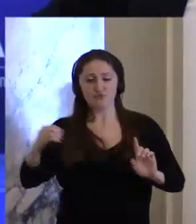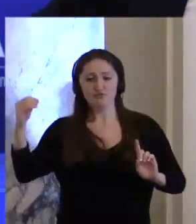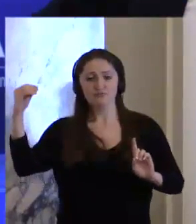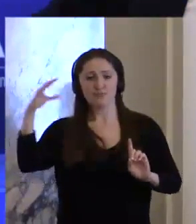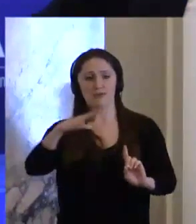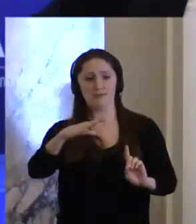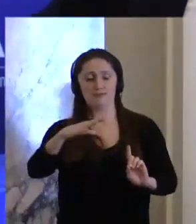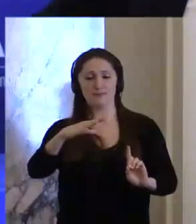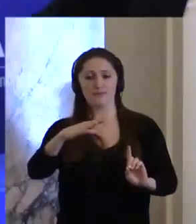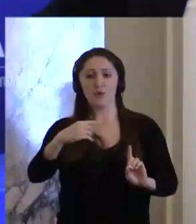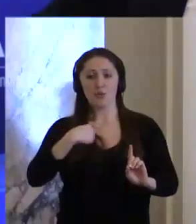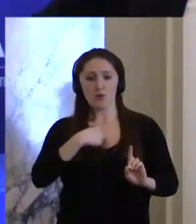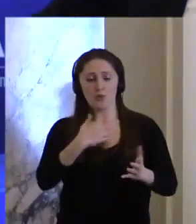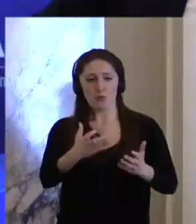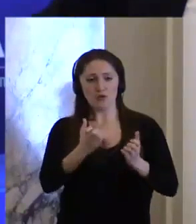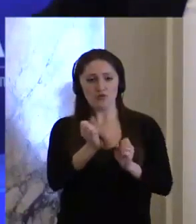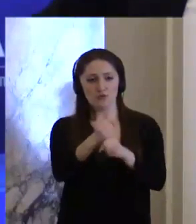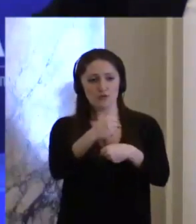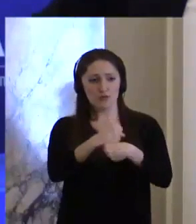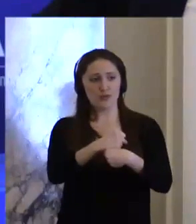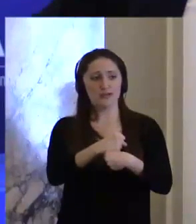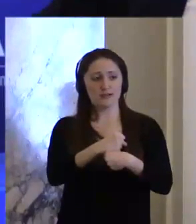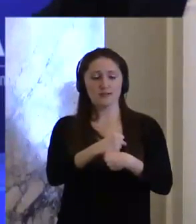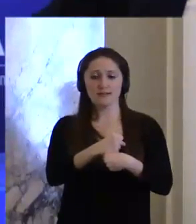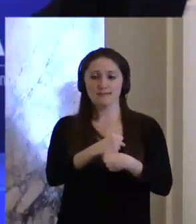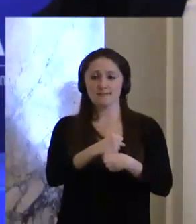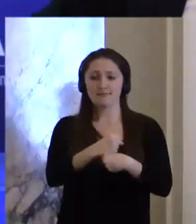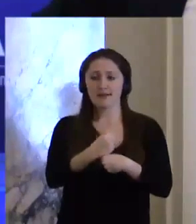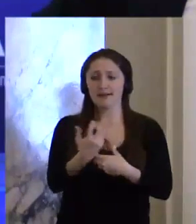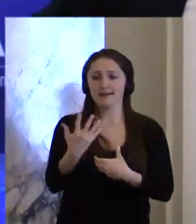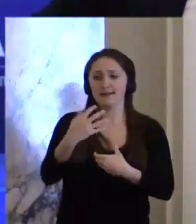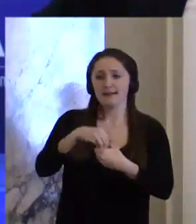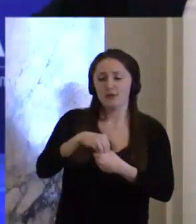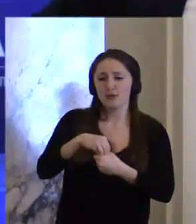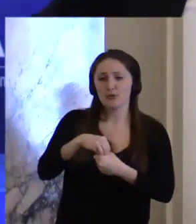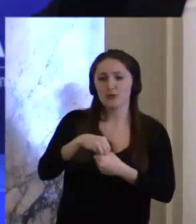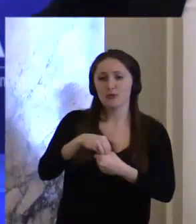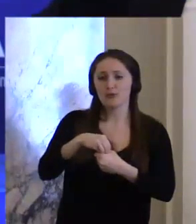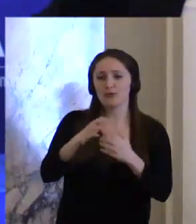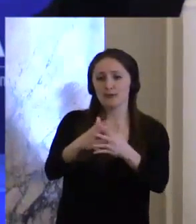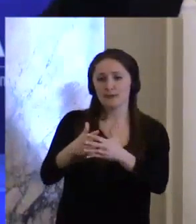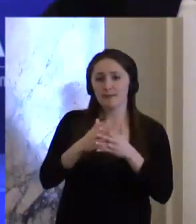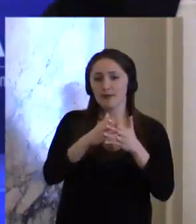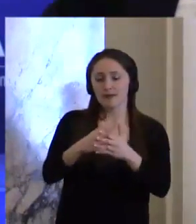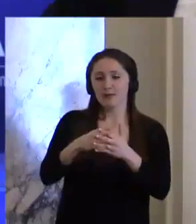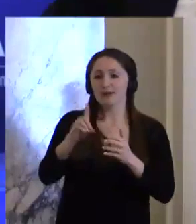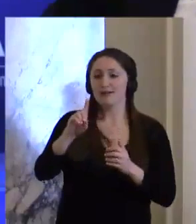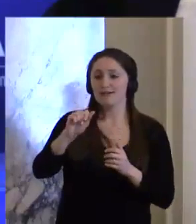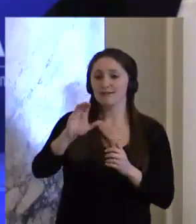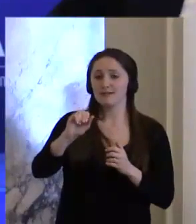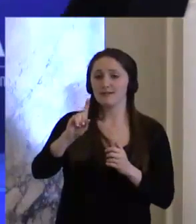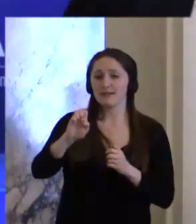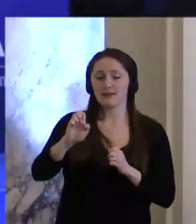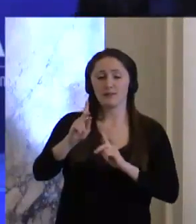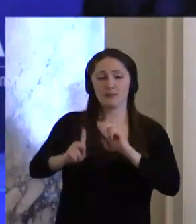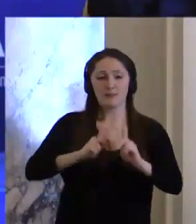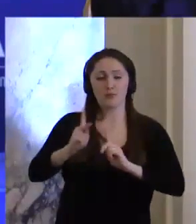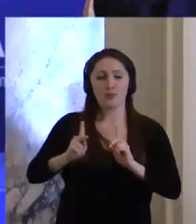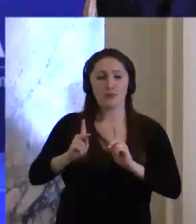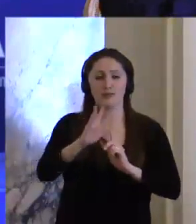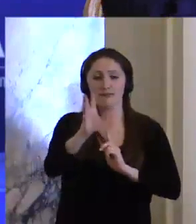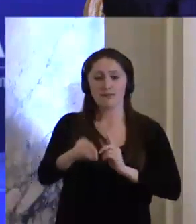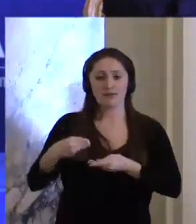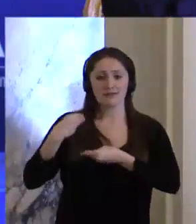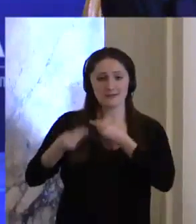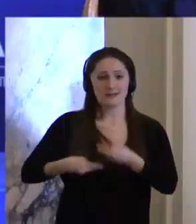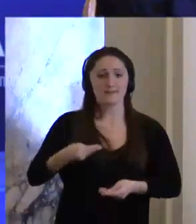Afrodescendientes. Cada año, desde entonces, es mi oficina que se encarga de los preparativos, junto con los Estados miembros y las